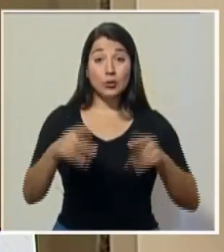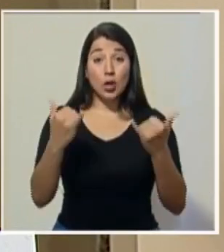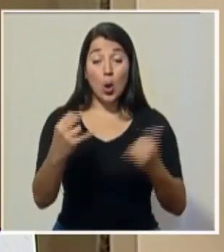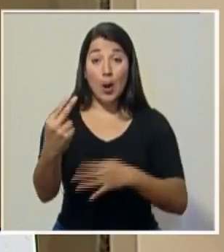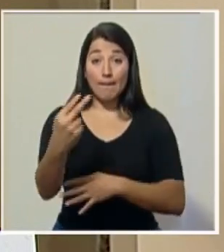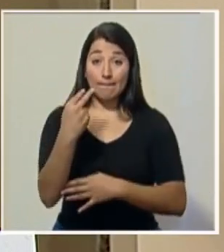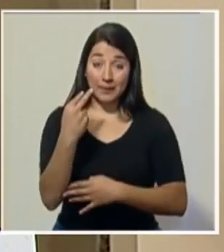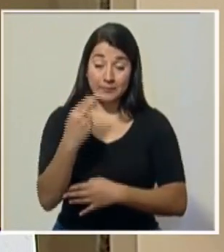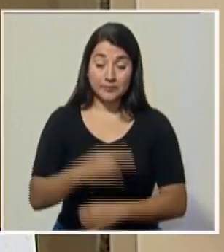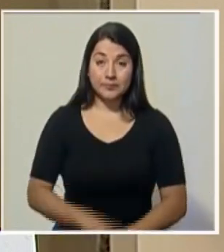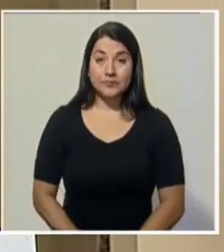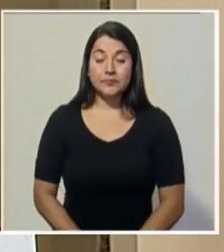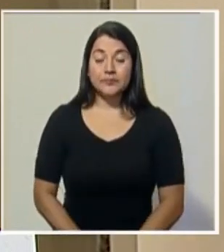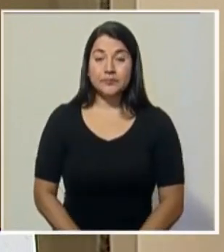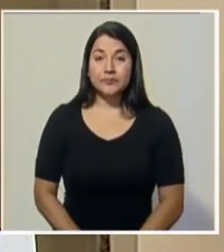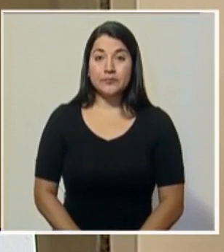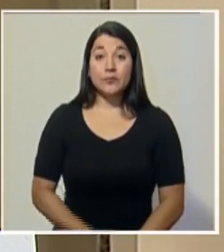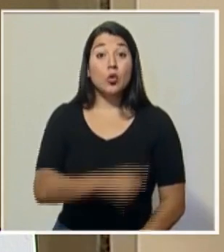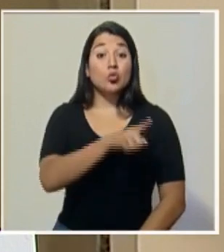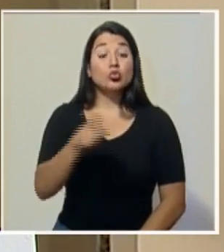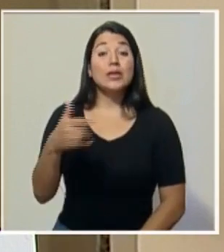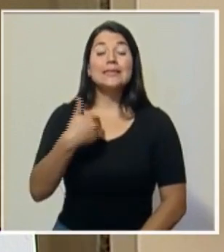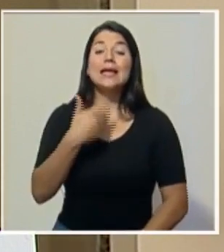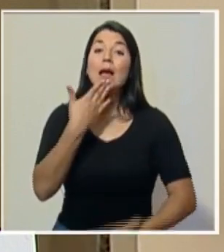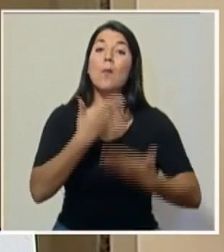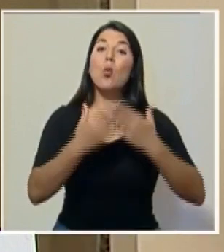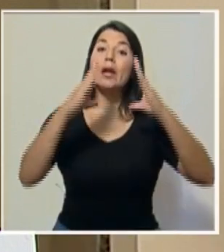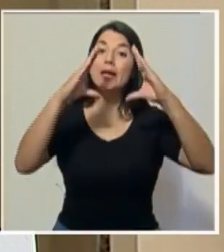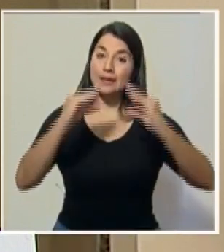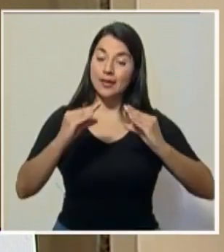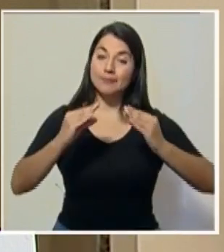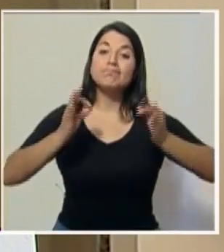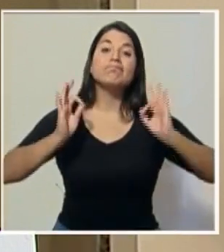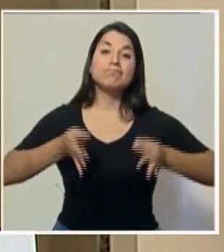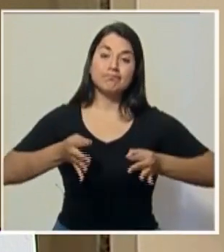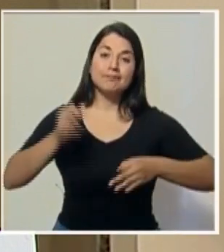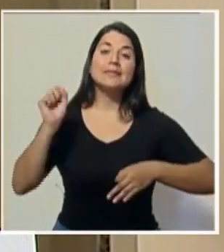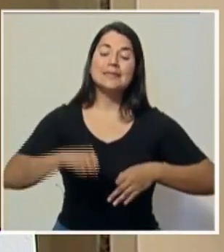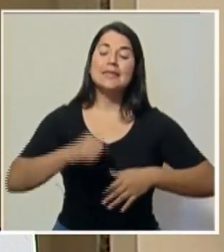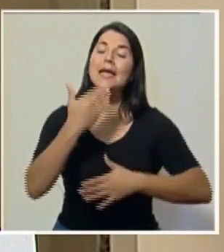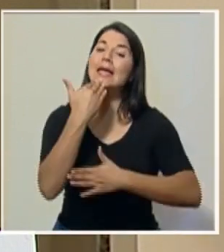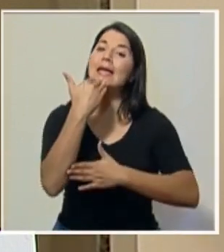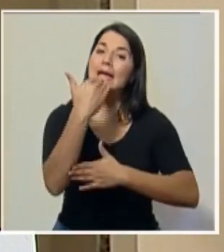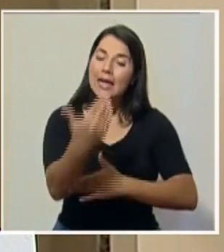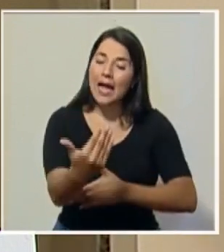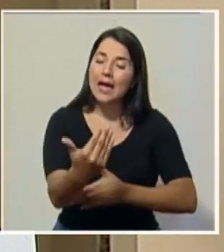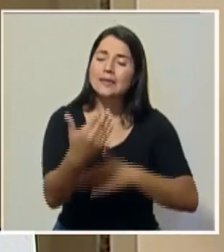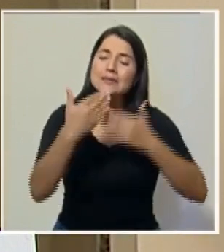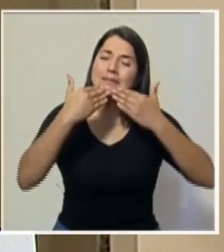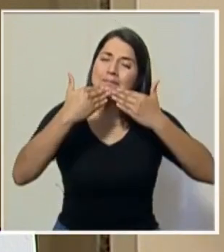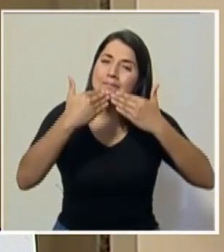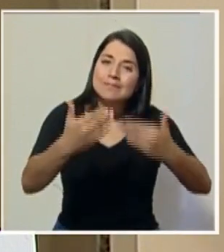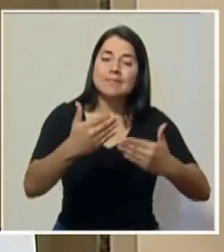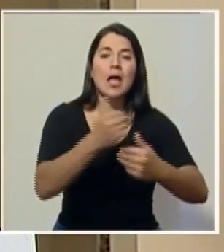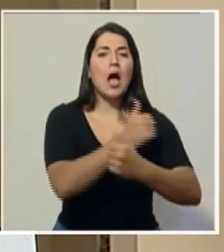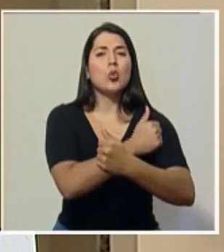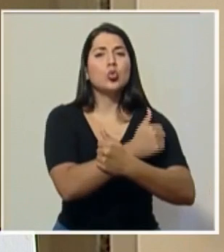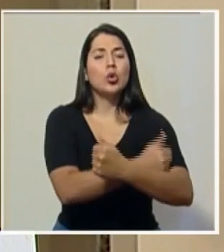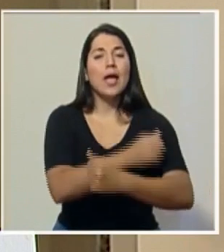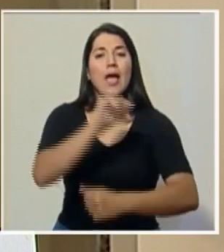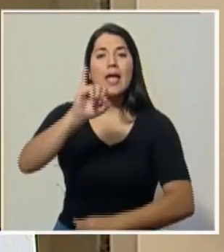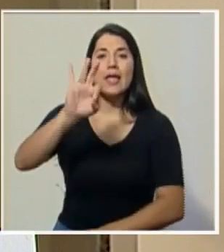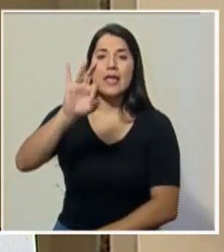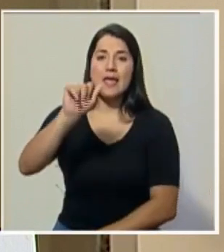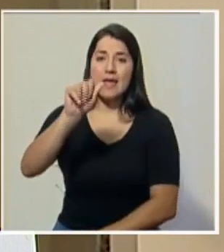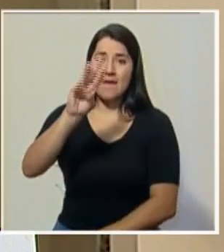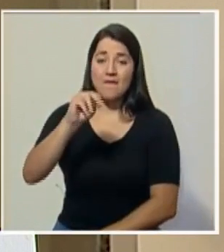por los diferentes medios. Tengan muy buenas tardes. Definitivamente también un agradecimiento enorme para las autoridades del IFAM, para